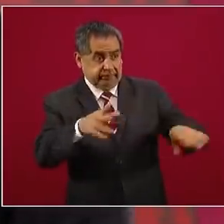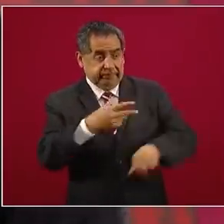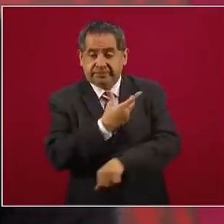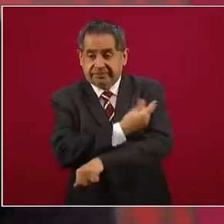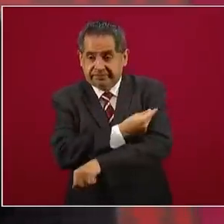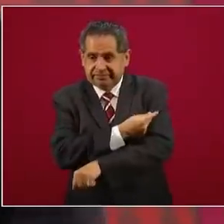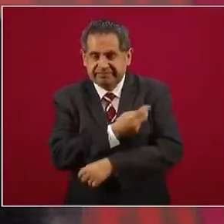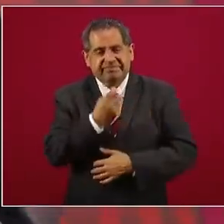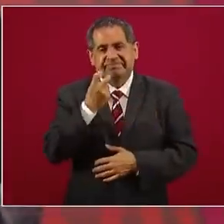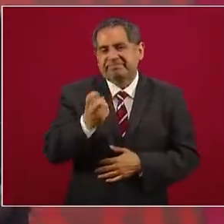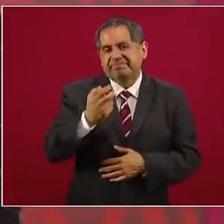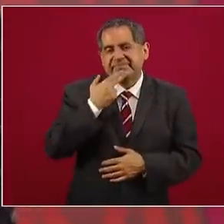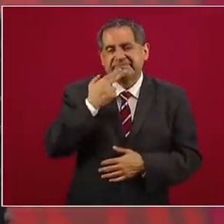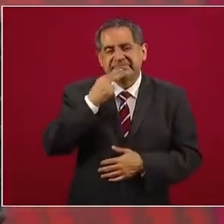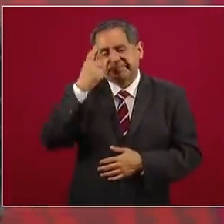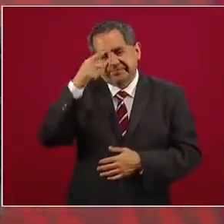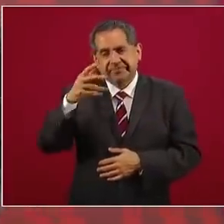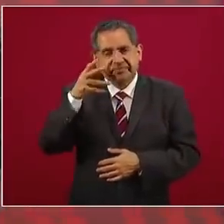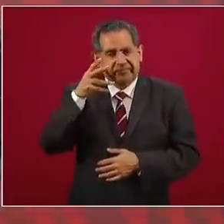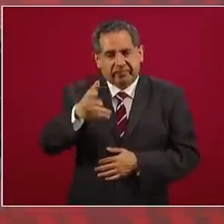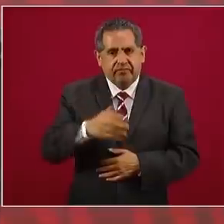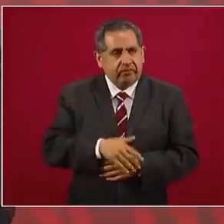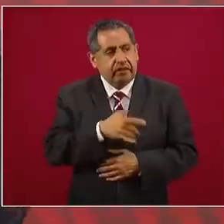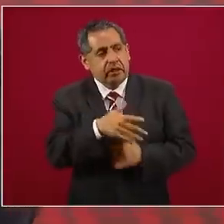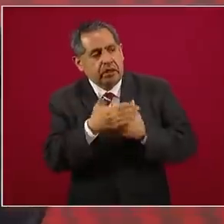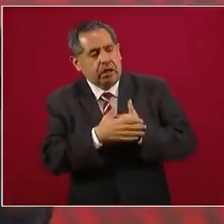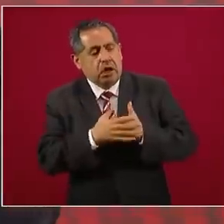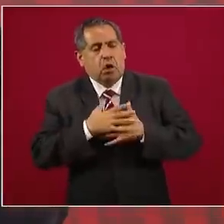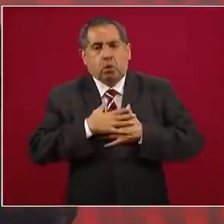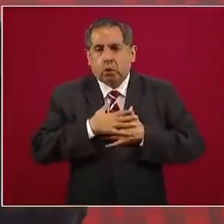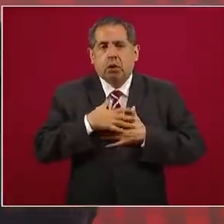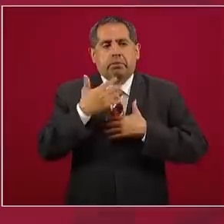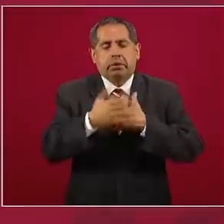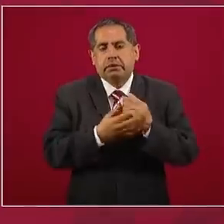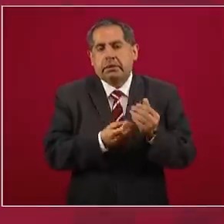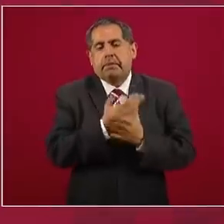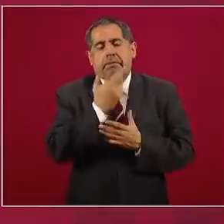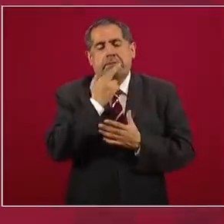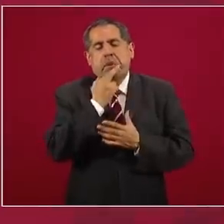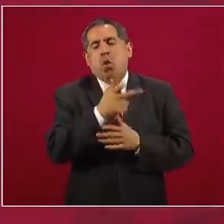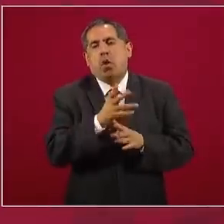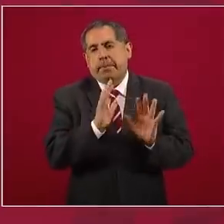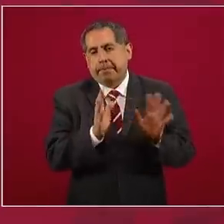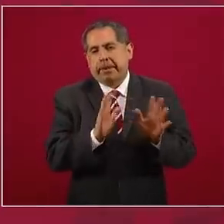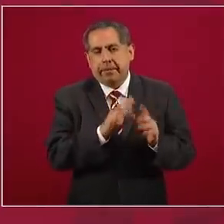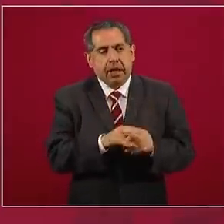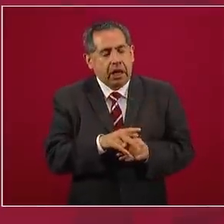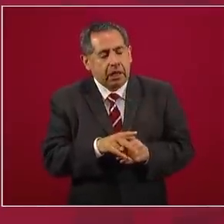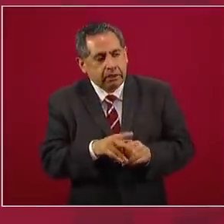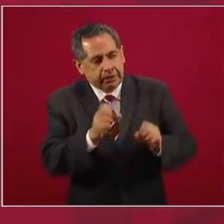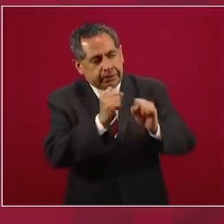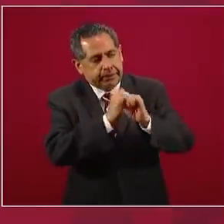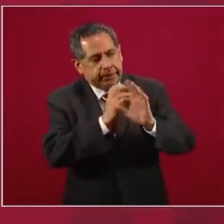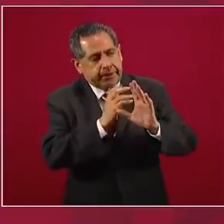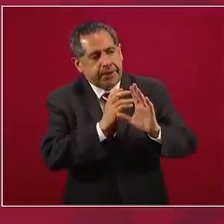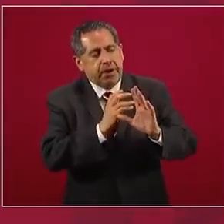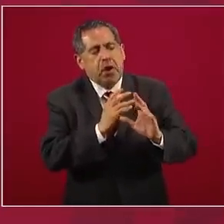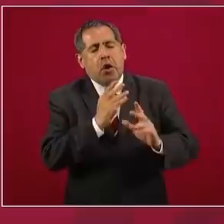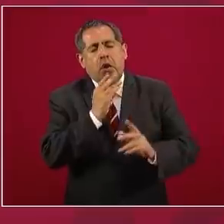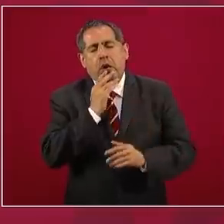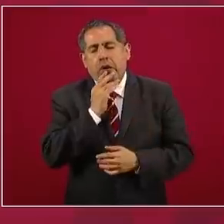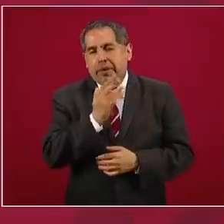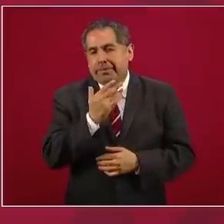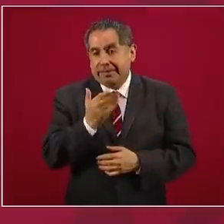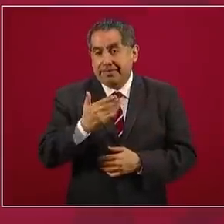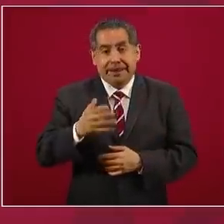ya sabemos de que hay salida, hay una luz que indica